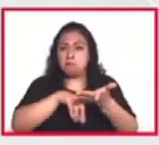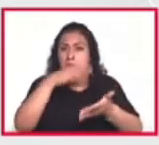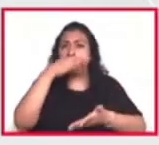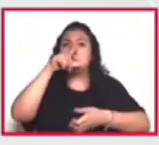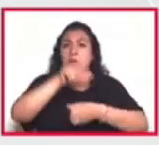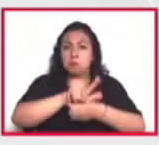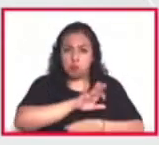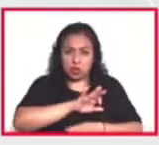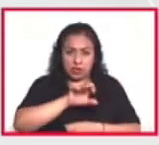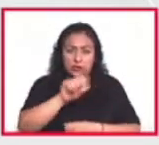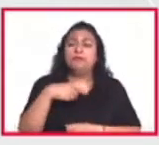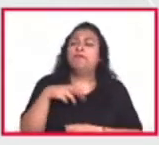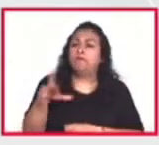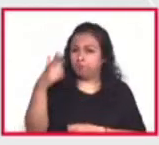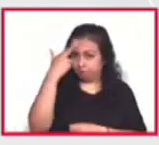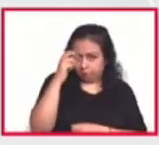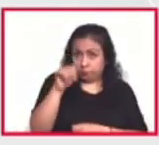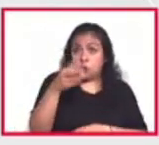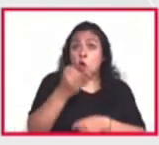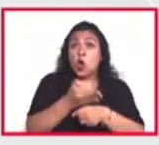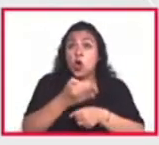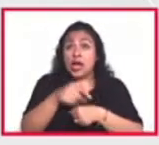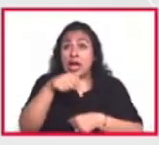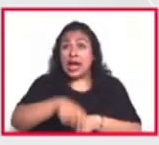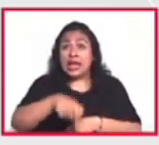así es, ¿no? Aquí en este momento se está realizando